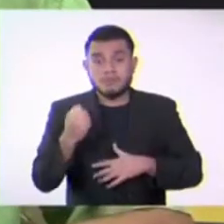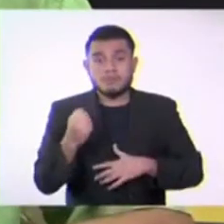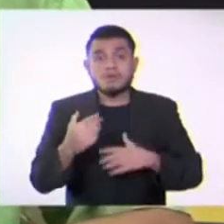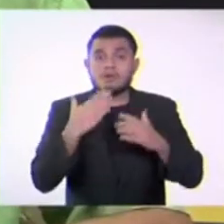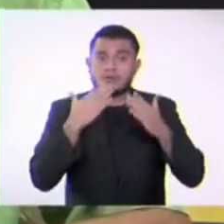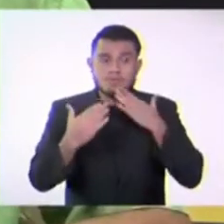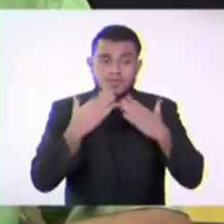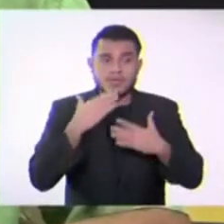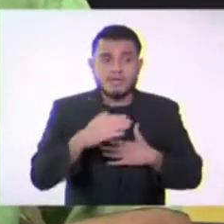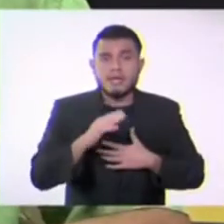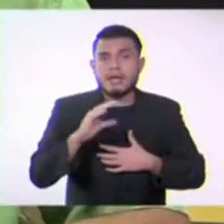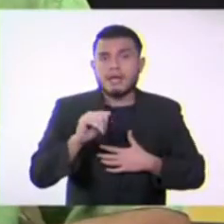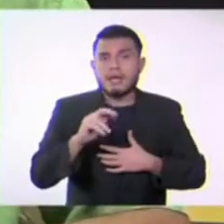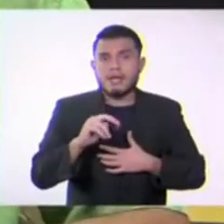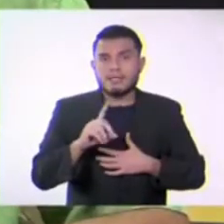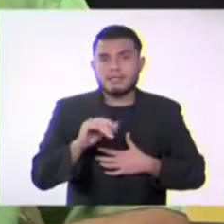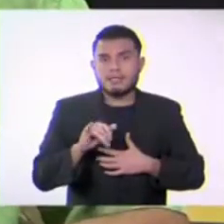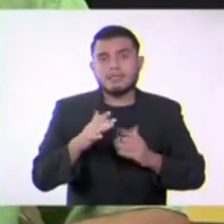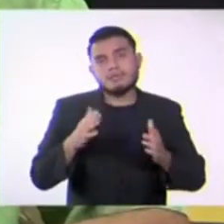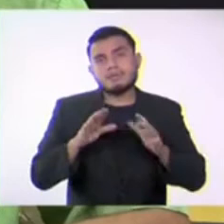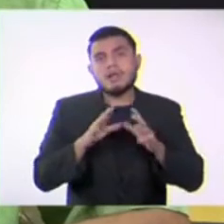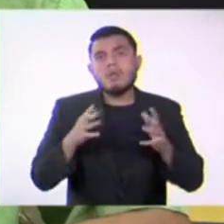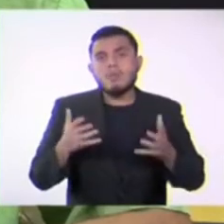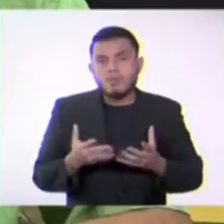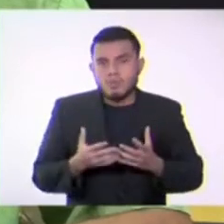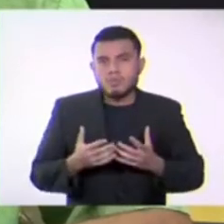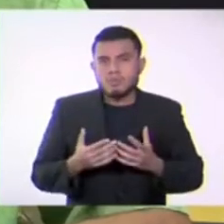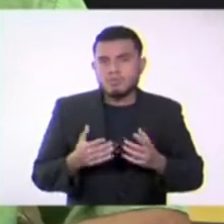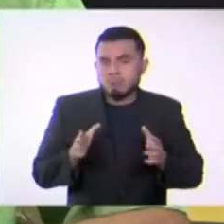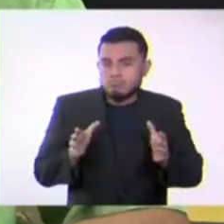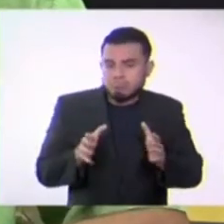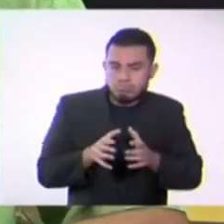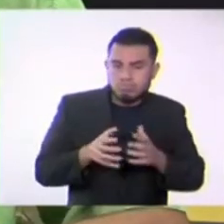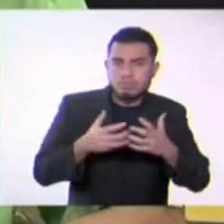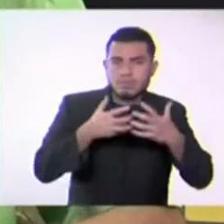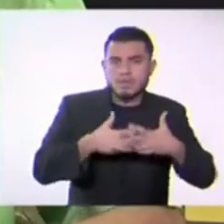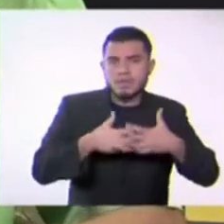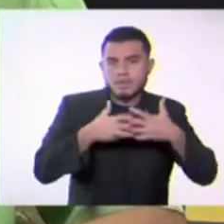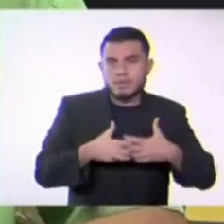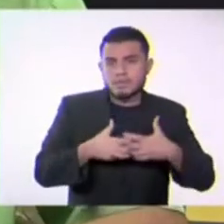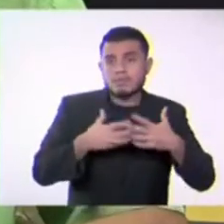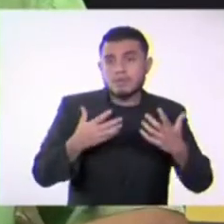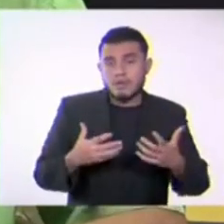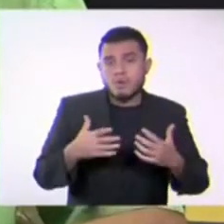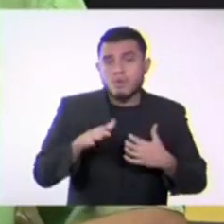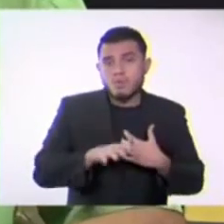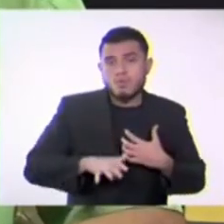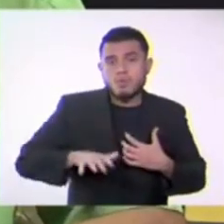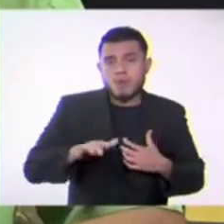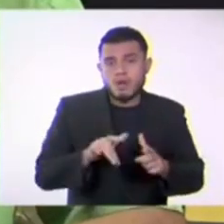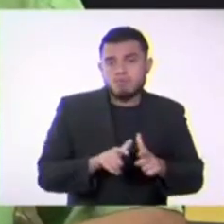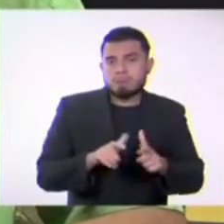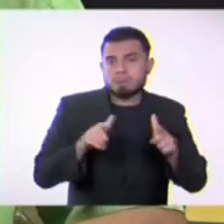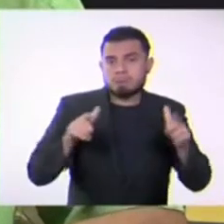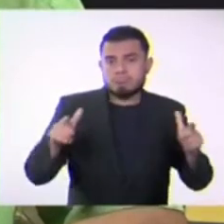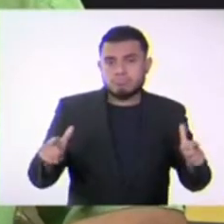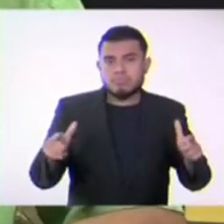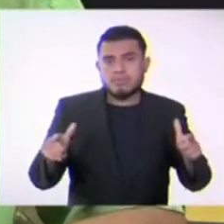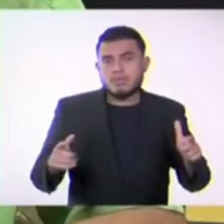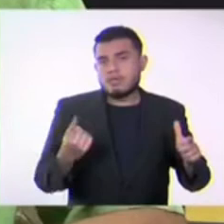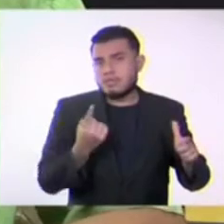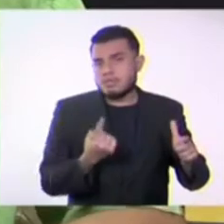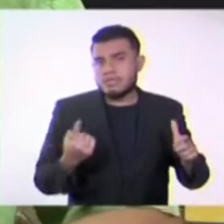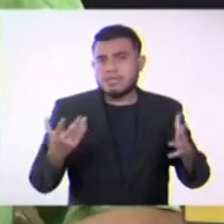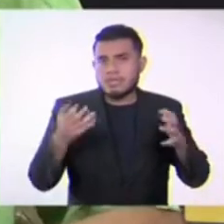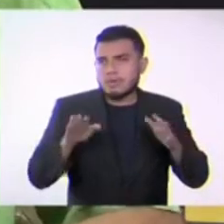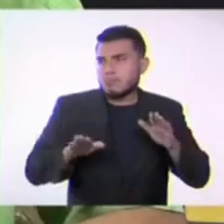Candy. Entonces, el mundo es un lugar más pequeño para las empresas, pero va a ser un lugar más grande para aquellos que tratan de